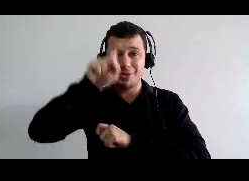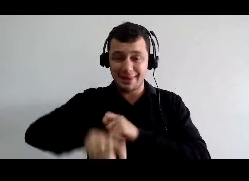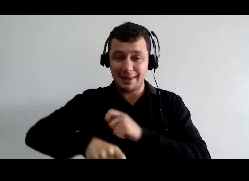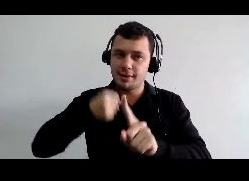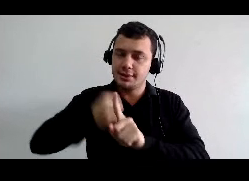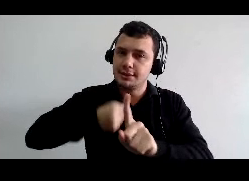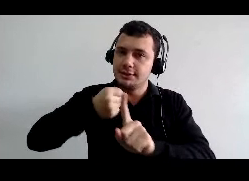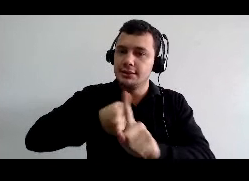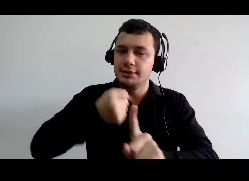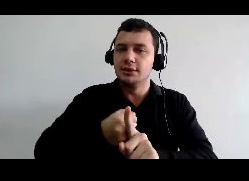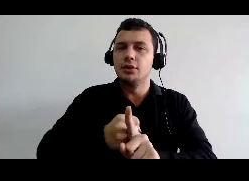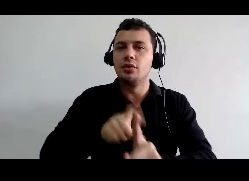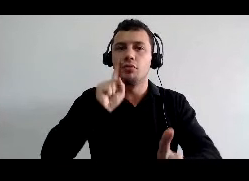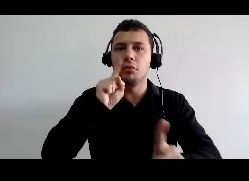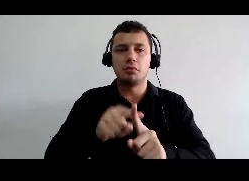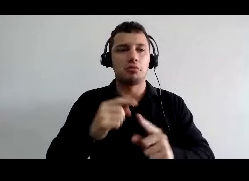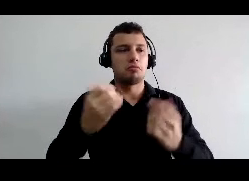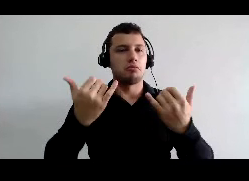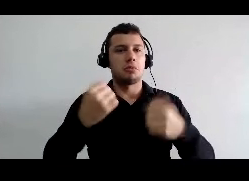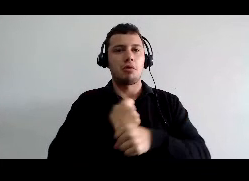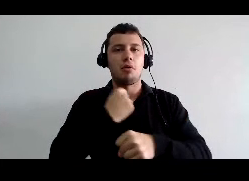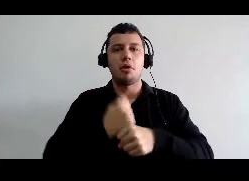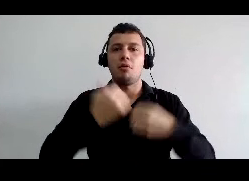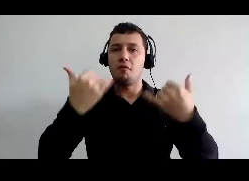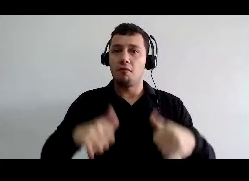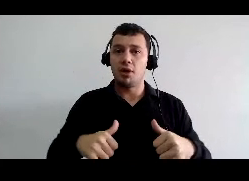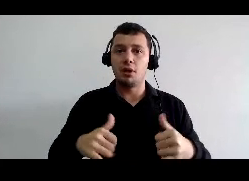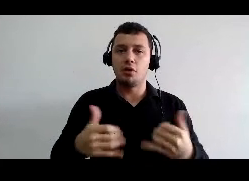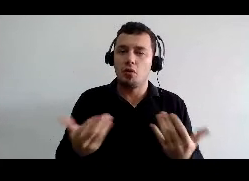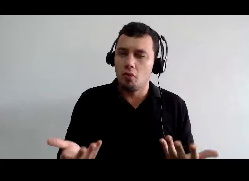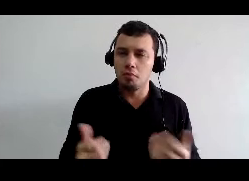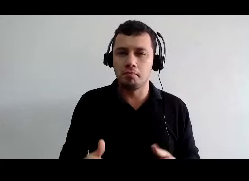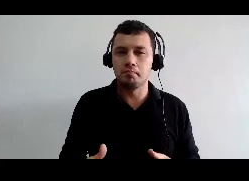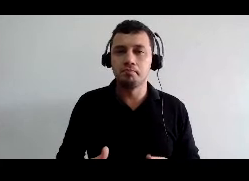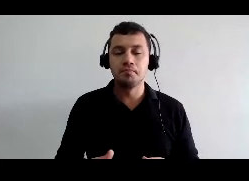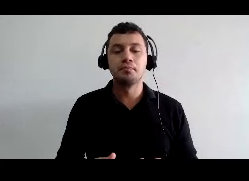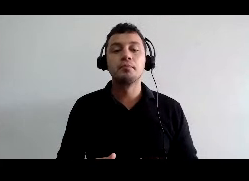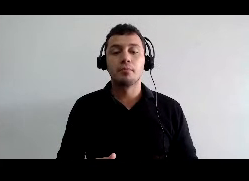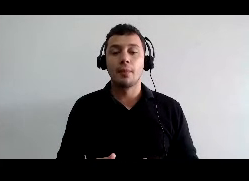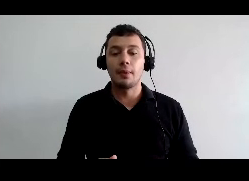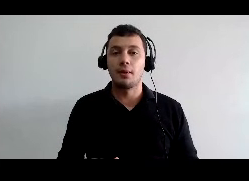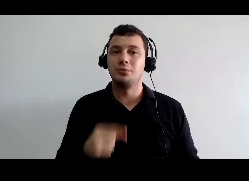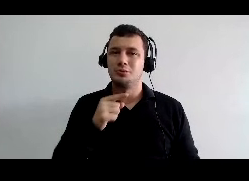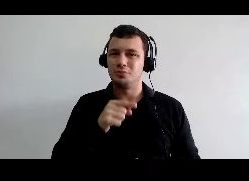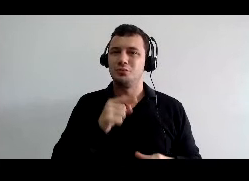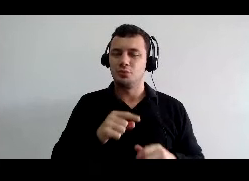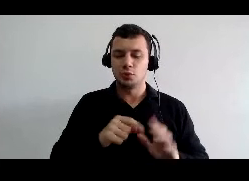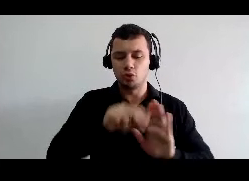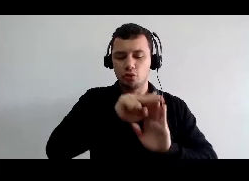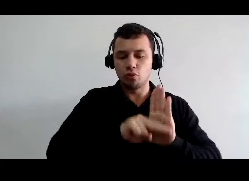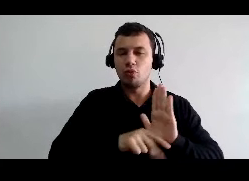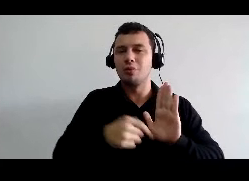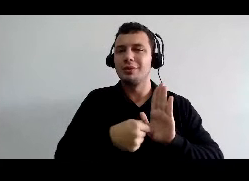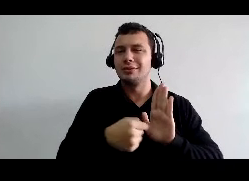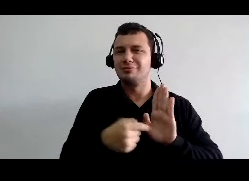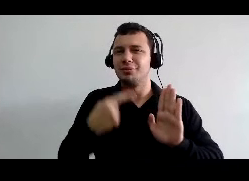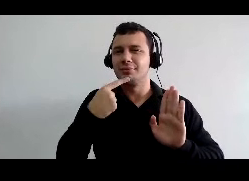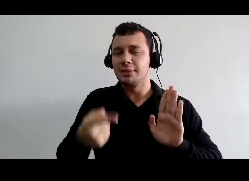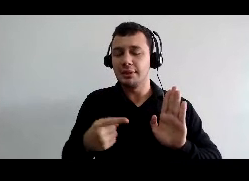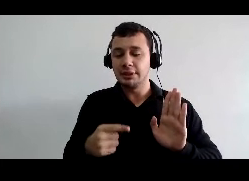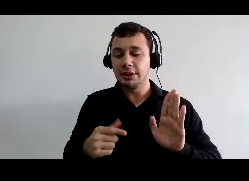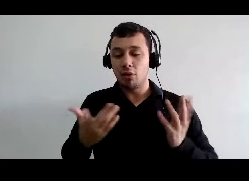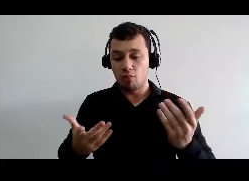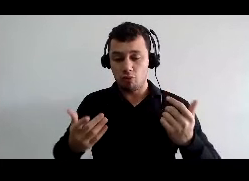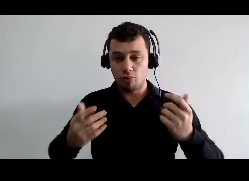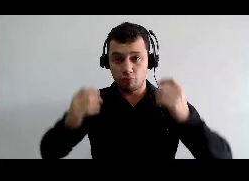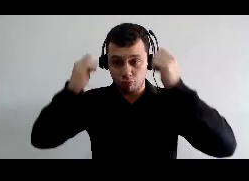unos lineamientos del Ministerio de Salud y la Protección Social, que es el uso de elementos de protección personal y de ropa